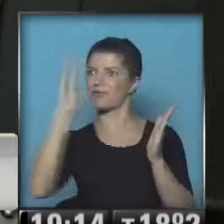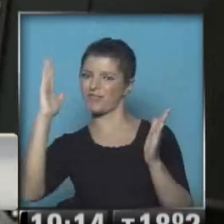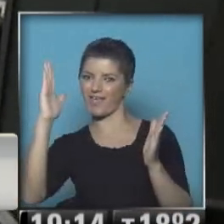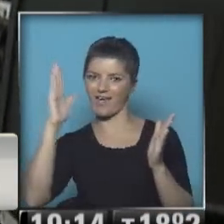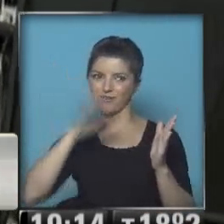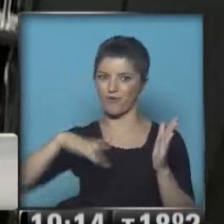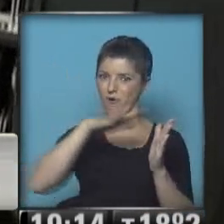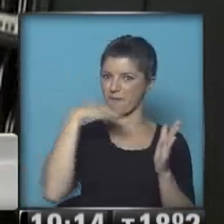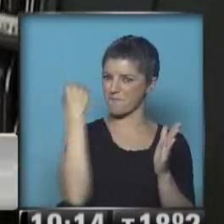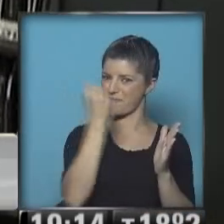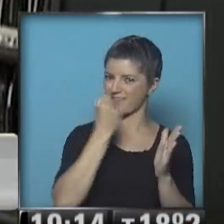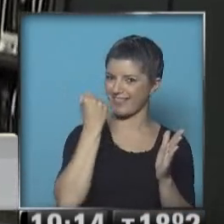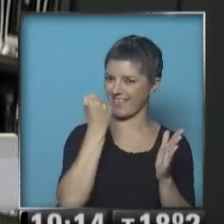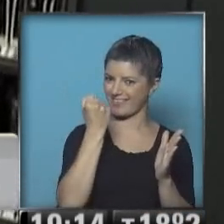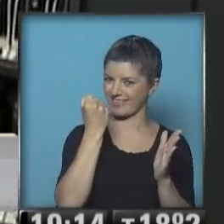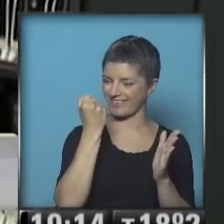¿no?